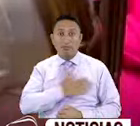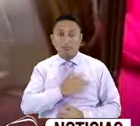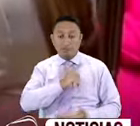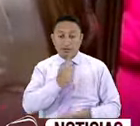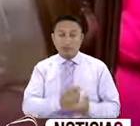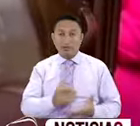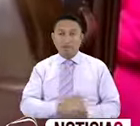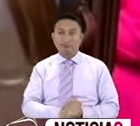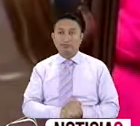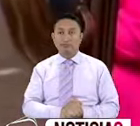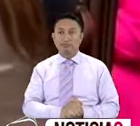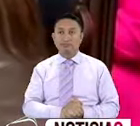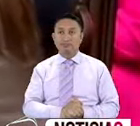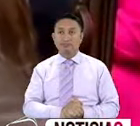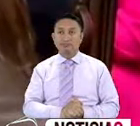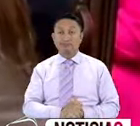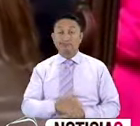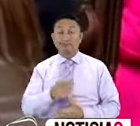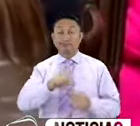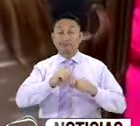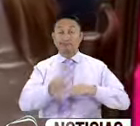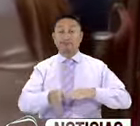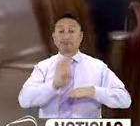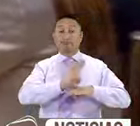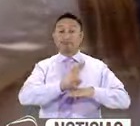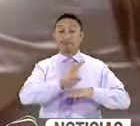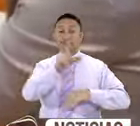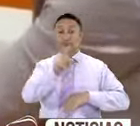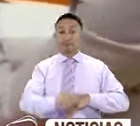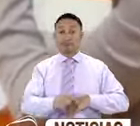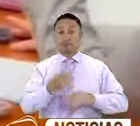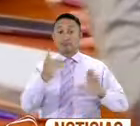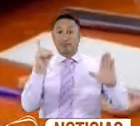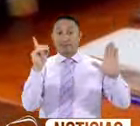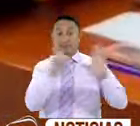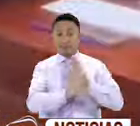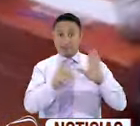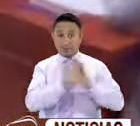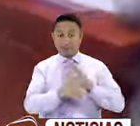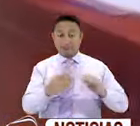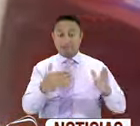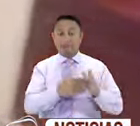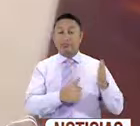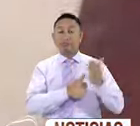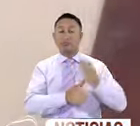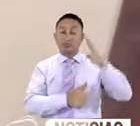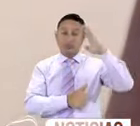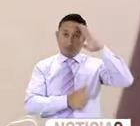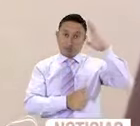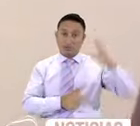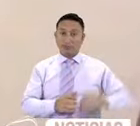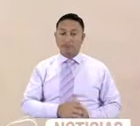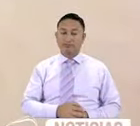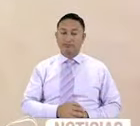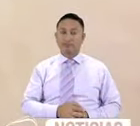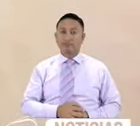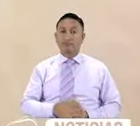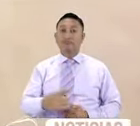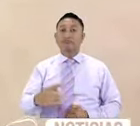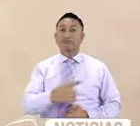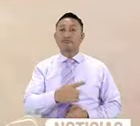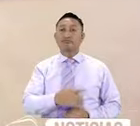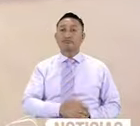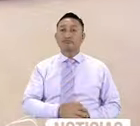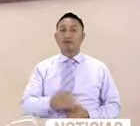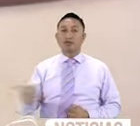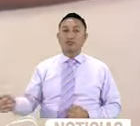las graves acusaciones de la asambleísta Mónica Palacios contra la ministra de Gobierno, la legisladora será llevada al